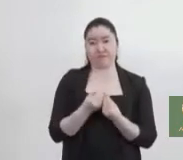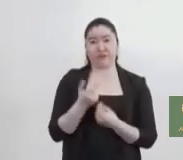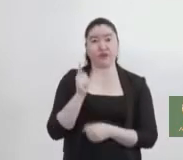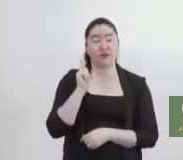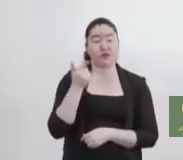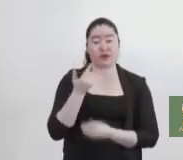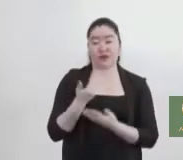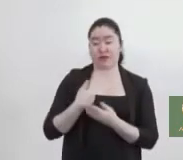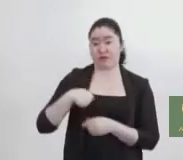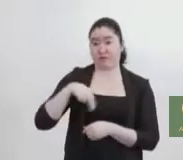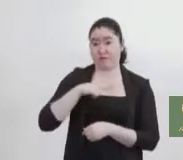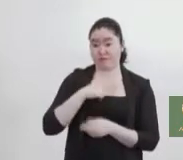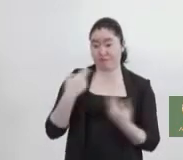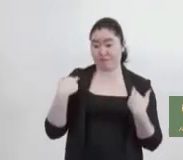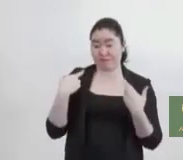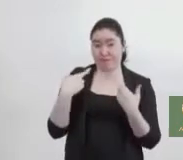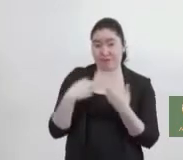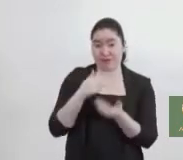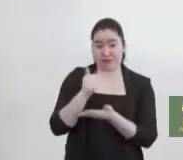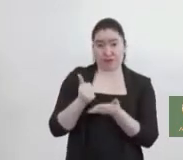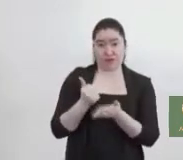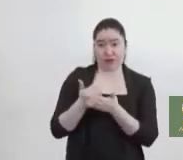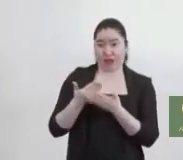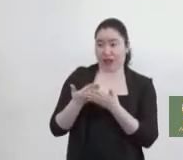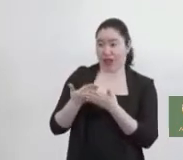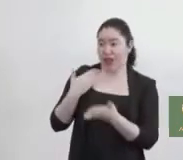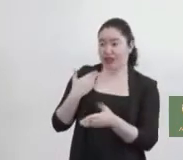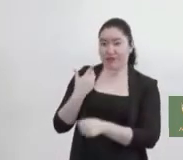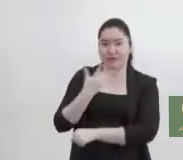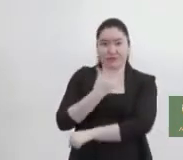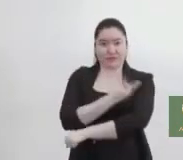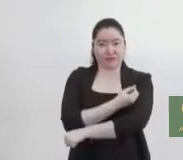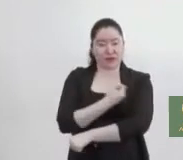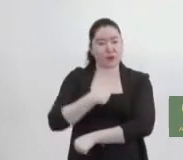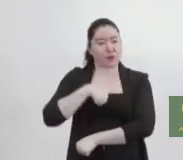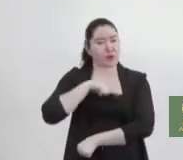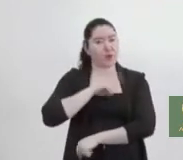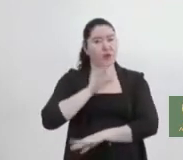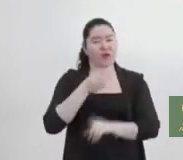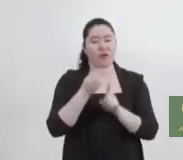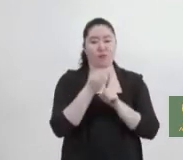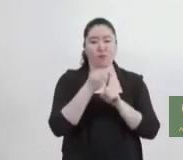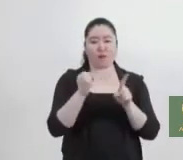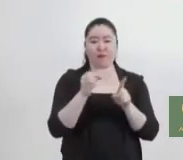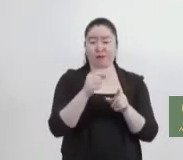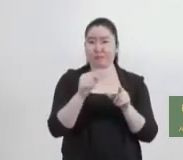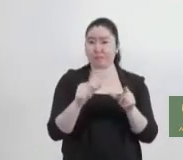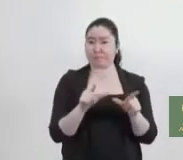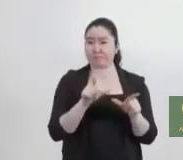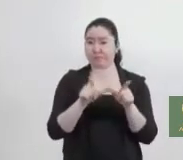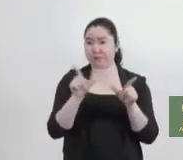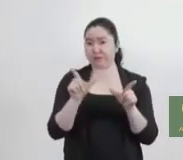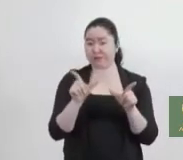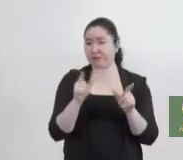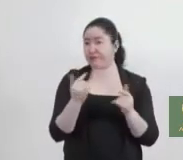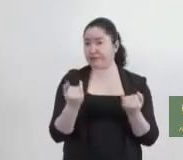vacunar antes a los maestros de la ciudad, que haya disponibilidad de vacunas. Nosotros estamos listos con toda la logística para poderlo